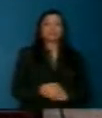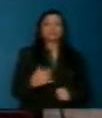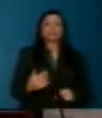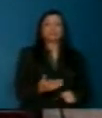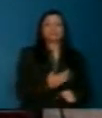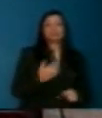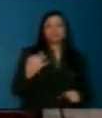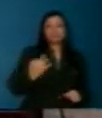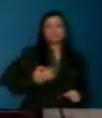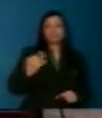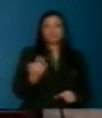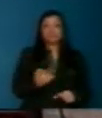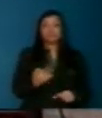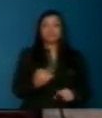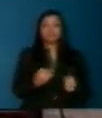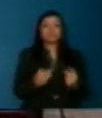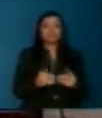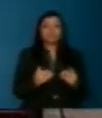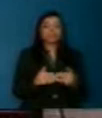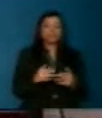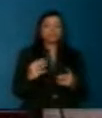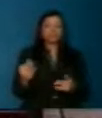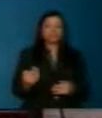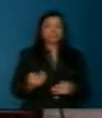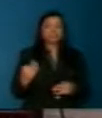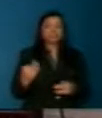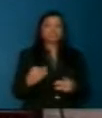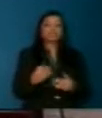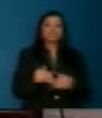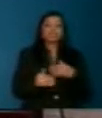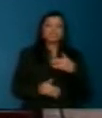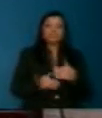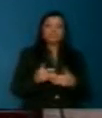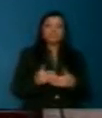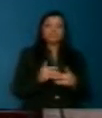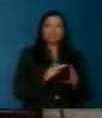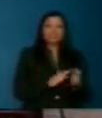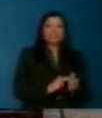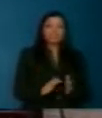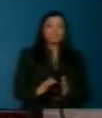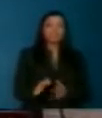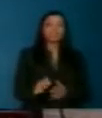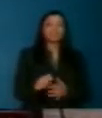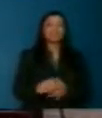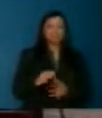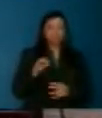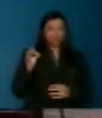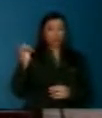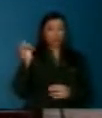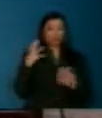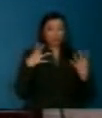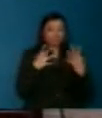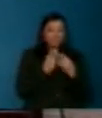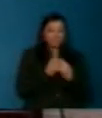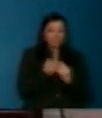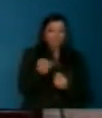Necesitamos descartar los tradicionales y oprobiosos odios sociales,